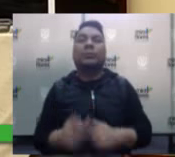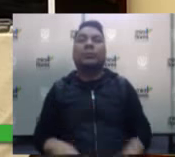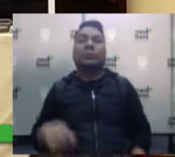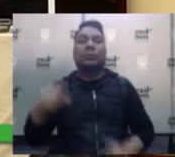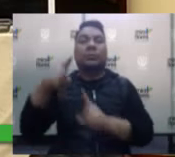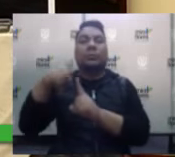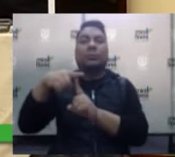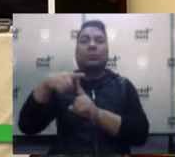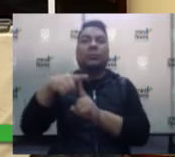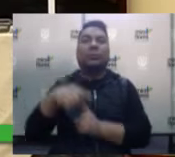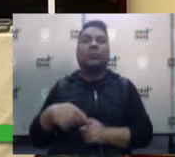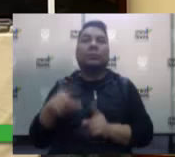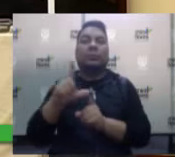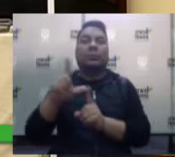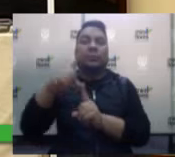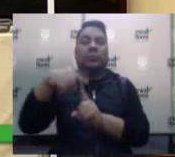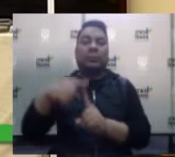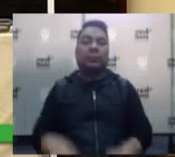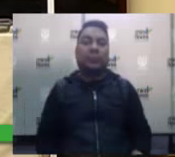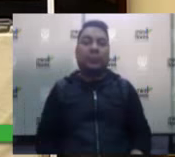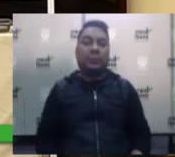T, letra T.